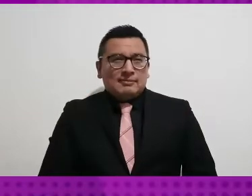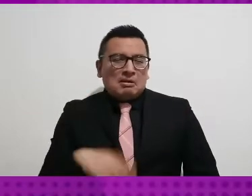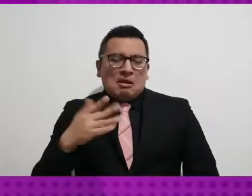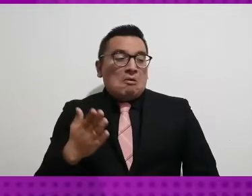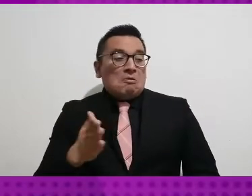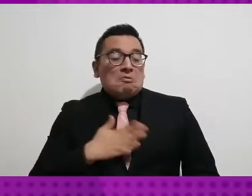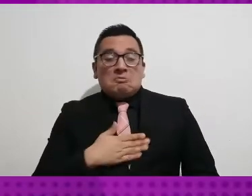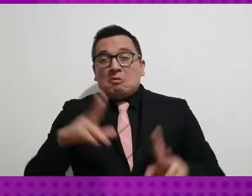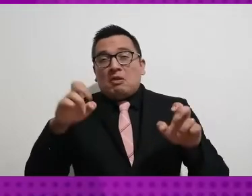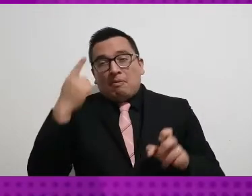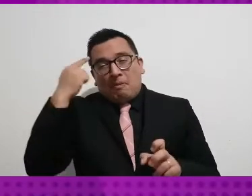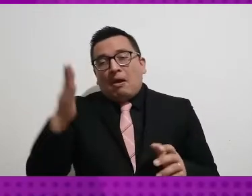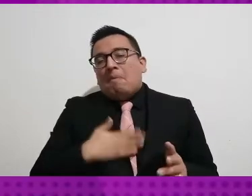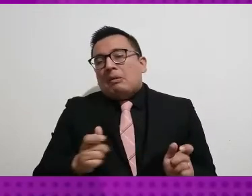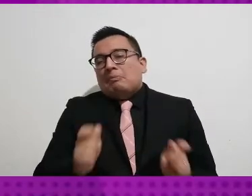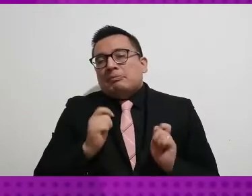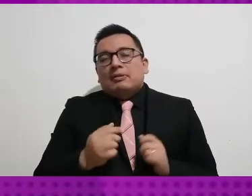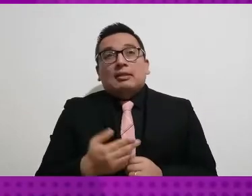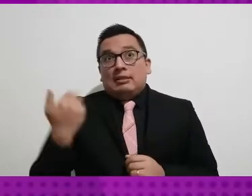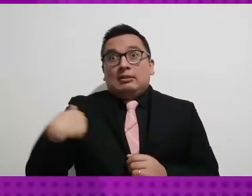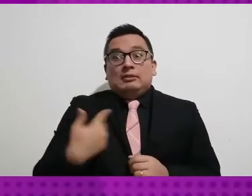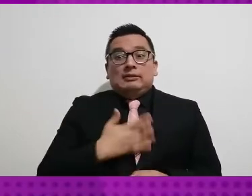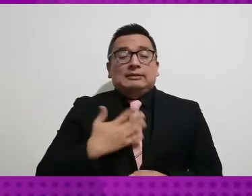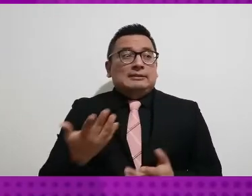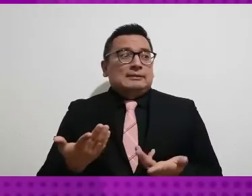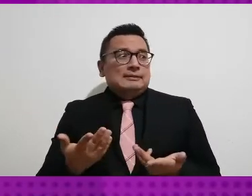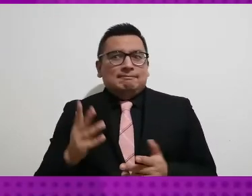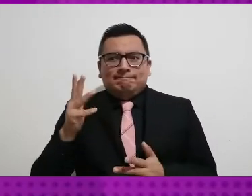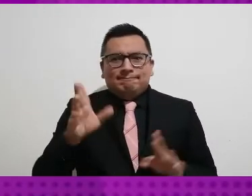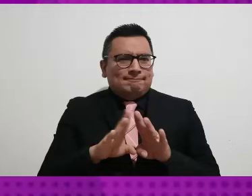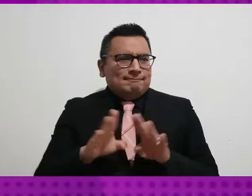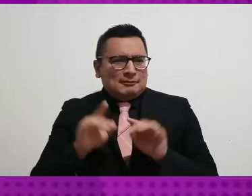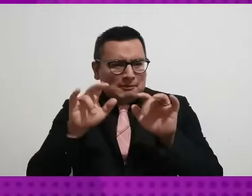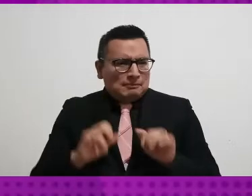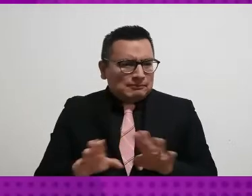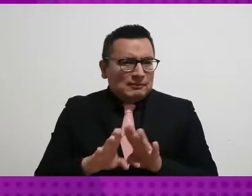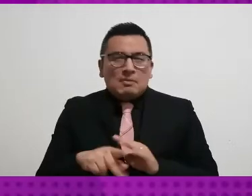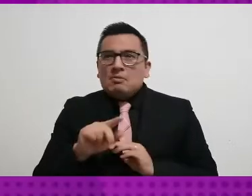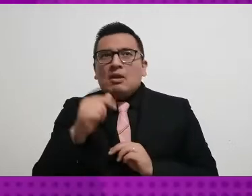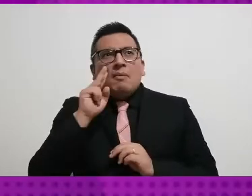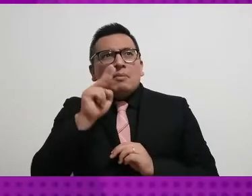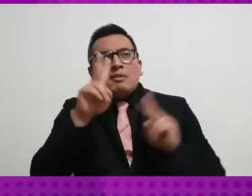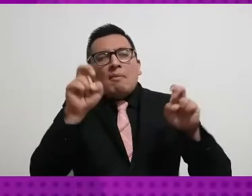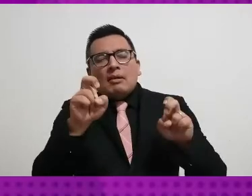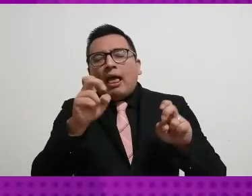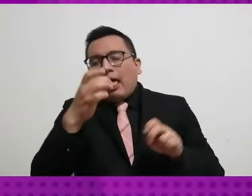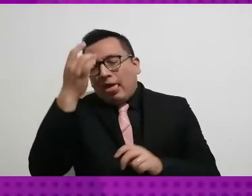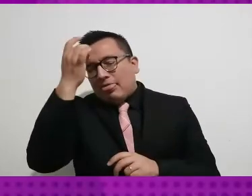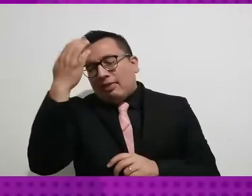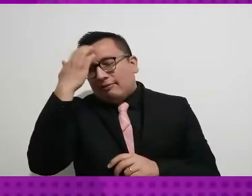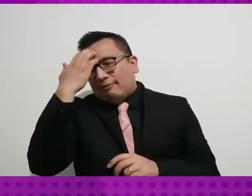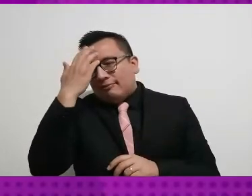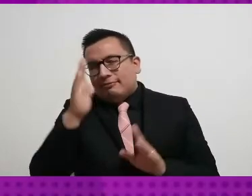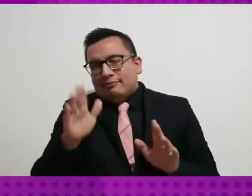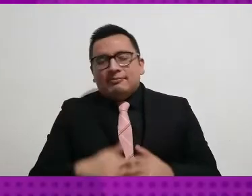pareciera mandado a hacer, o sea, yo me puse muy feliz porque había estado muy estresado por la parte del ensayo, hasta que lo vi y dije, no, este es un tema que conozco